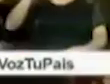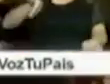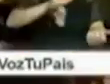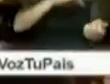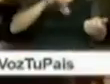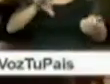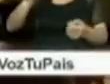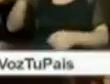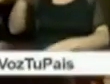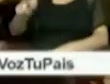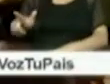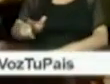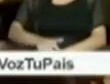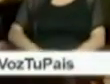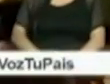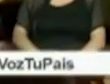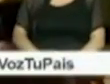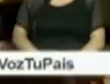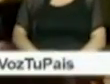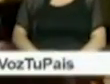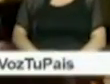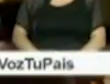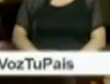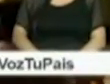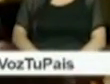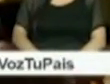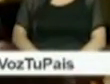Orquesta Sinfónica de Loja.